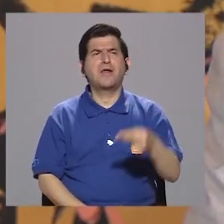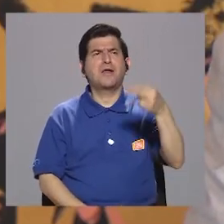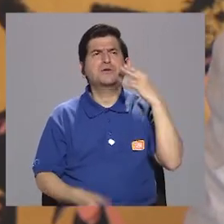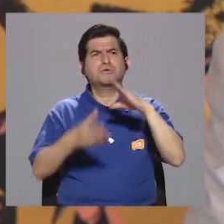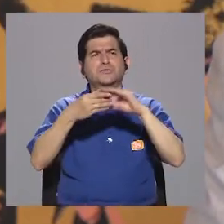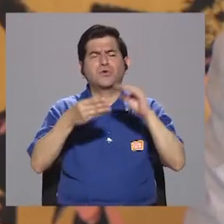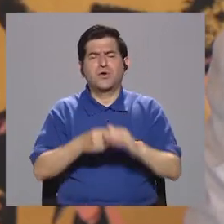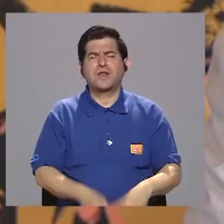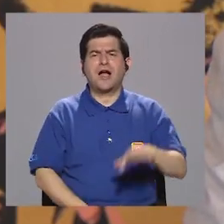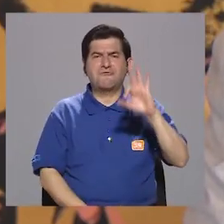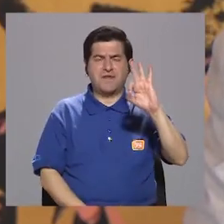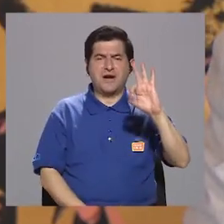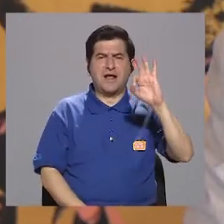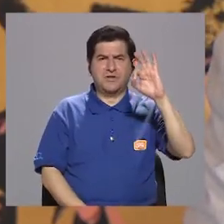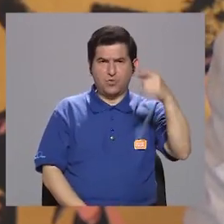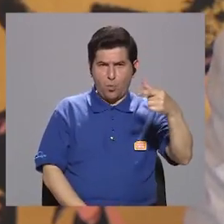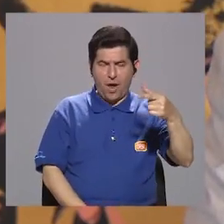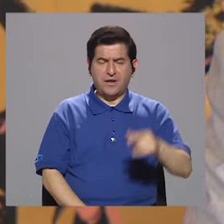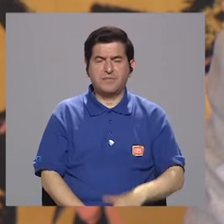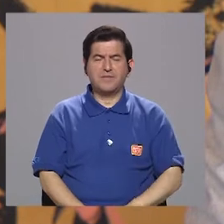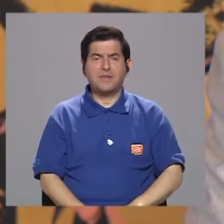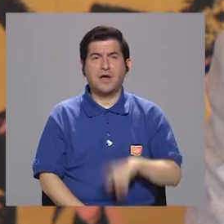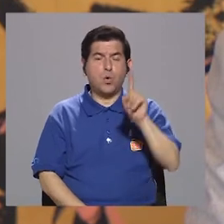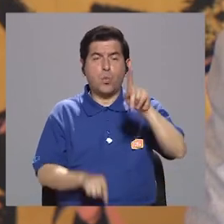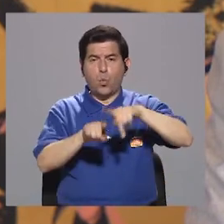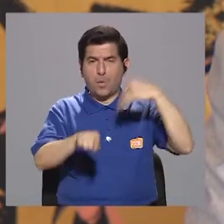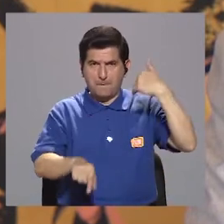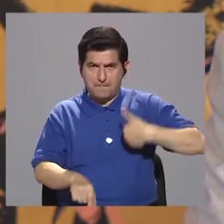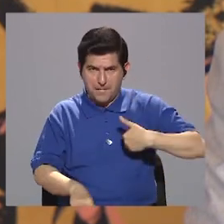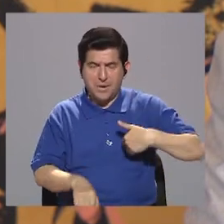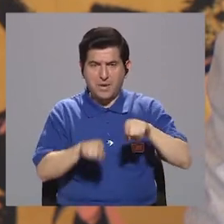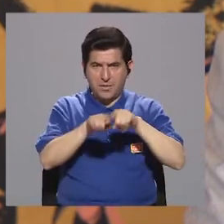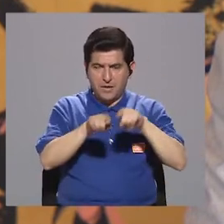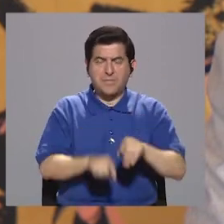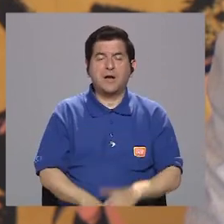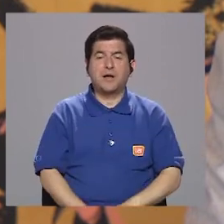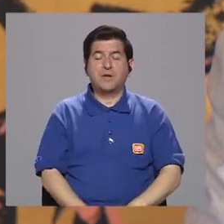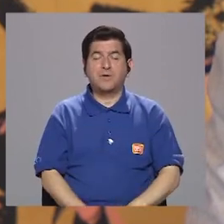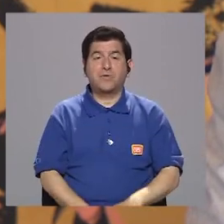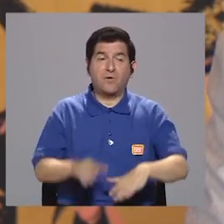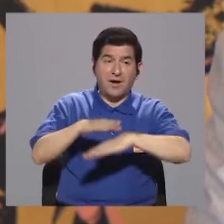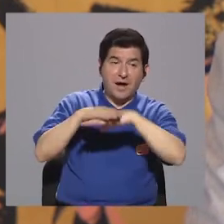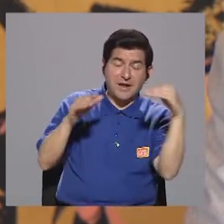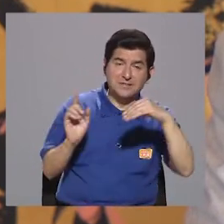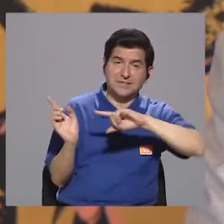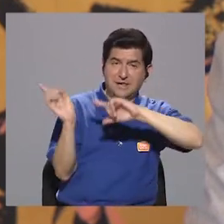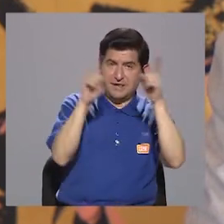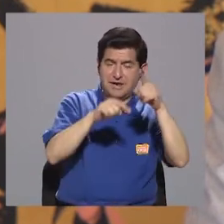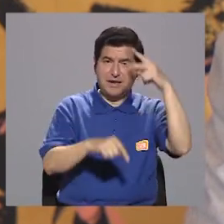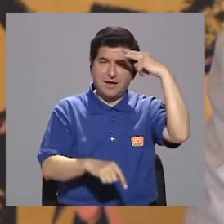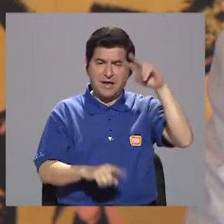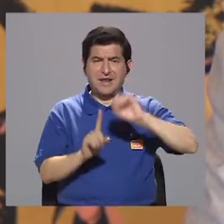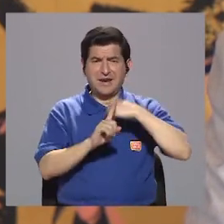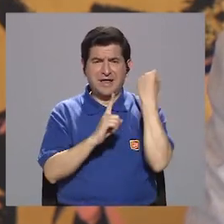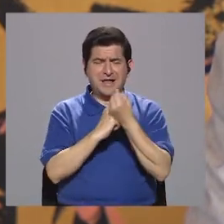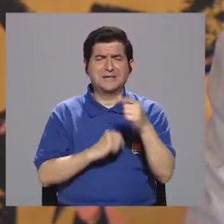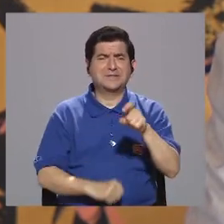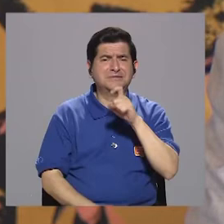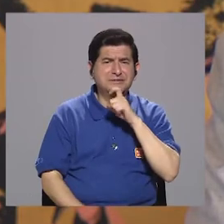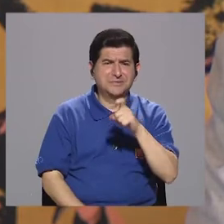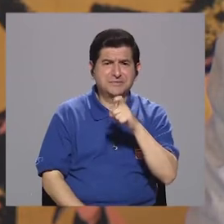don Fernando Guardia, un primo hermano de él, que en el exilio, cuando estábamos en México, además en una situación muy